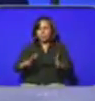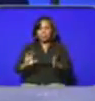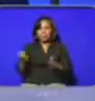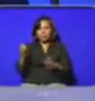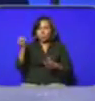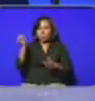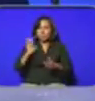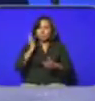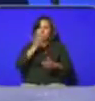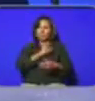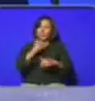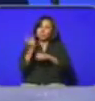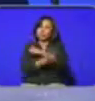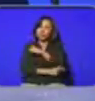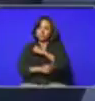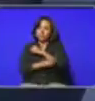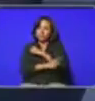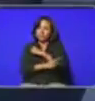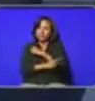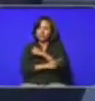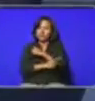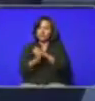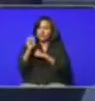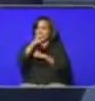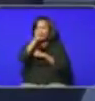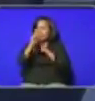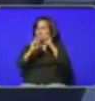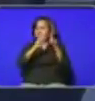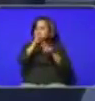nuestro país. Antes de llamar a Elena, me preguntan